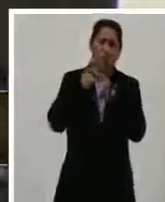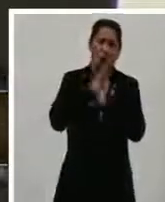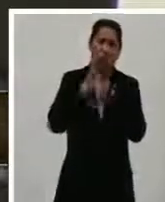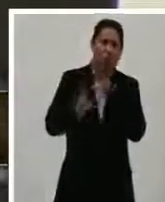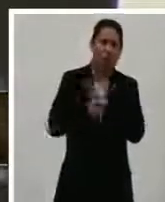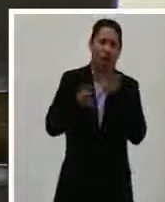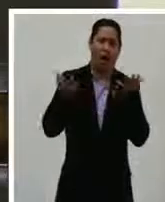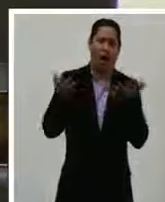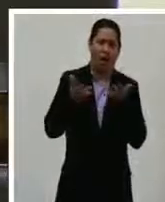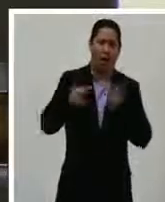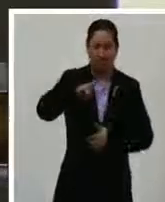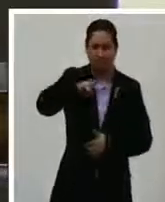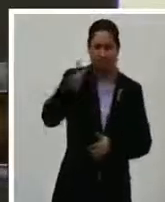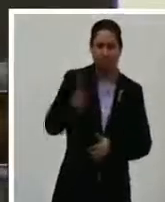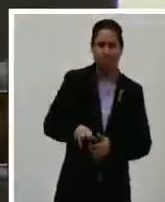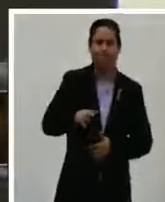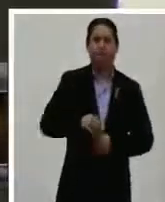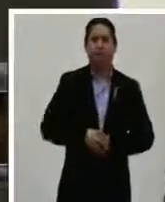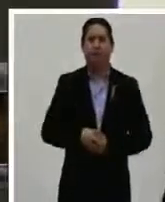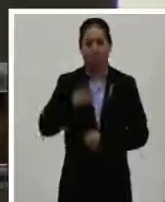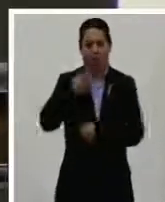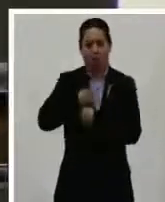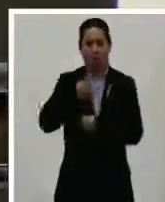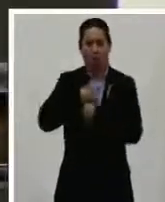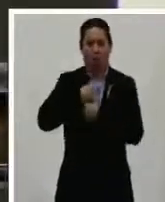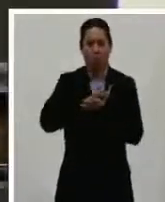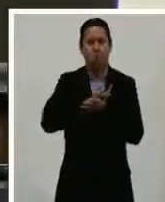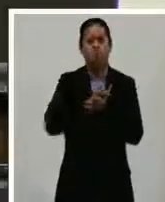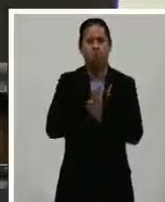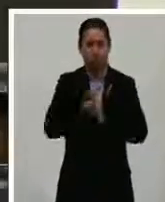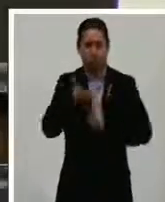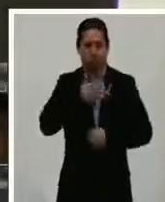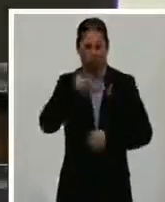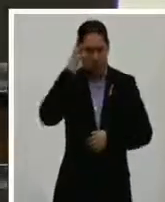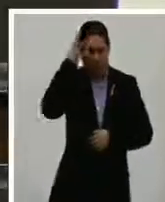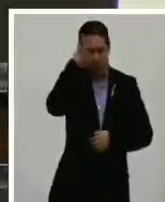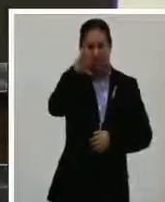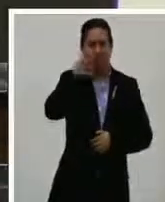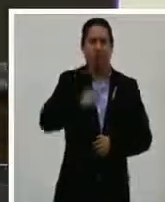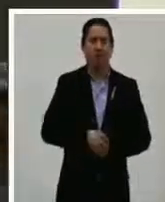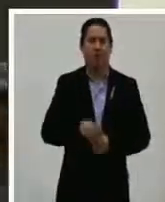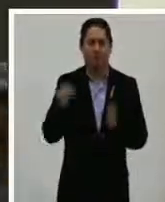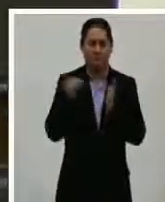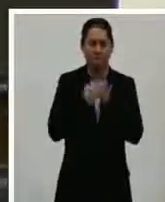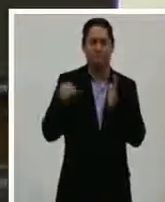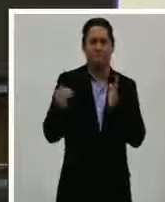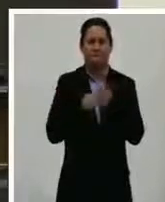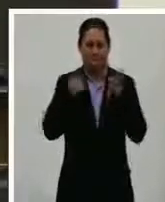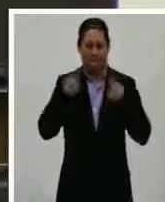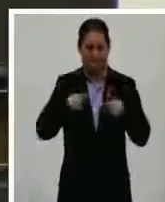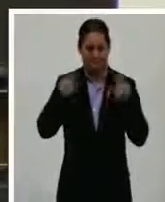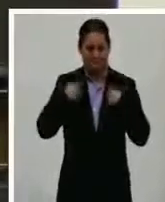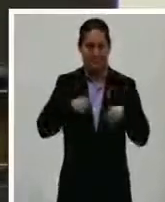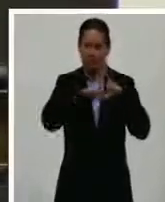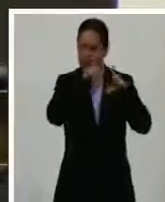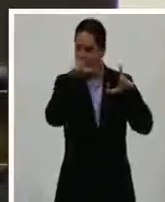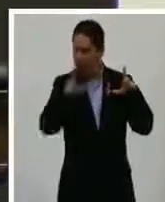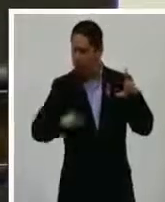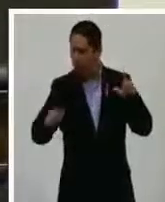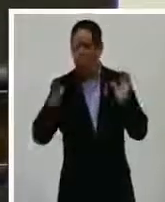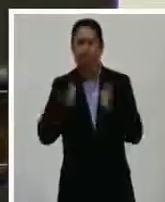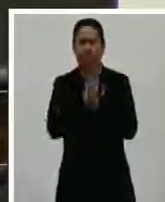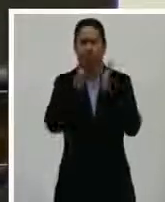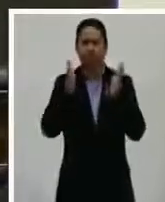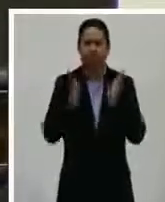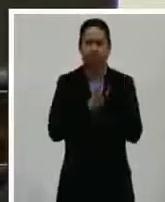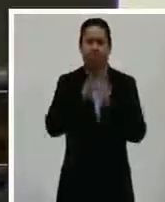lo que es una realidad es que la cuarta transformación tiene rumbo somos millones de mexicanas y mexicanos que luchamos por mejorar